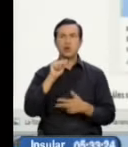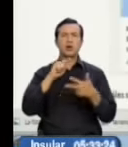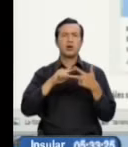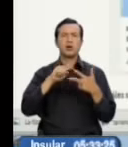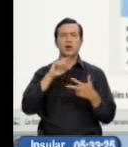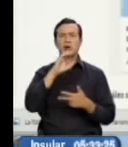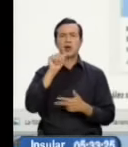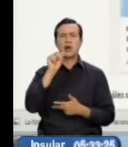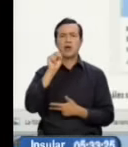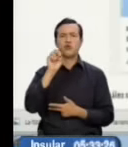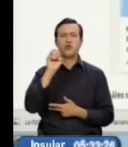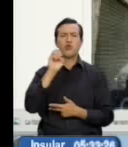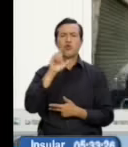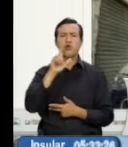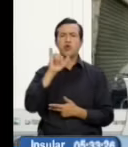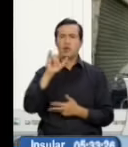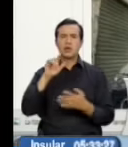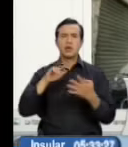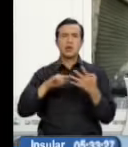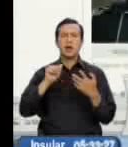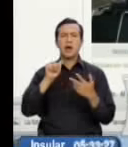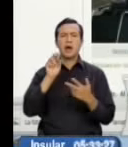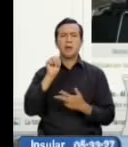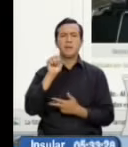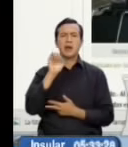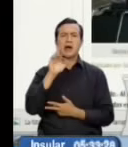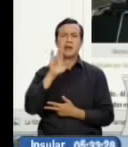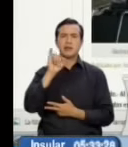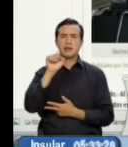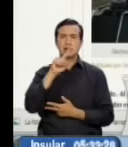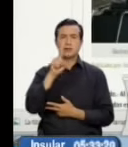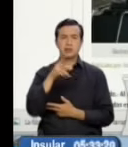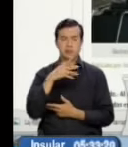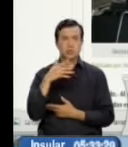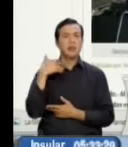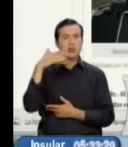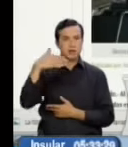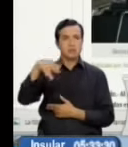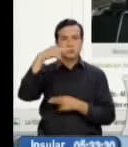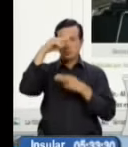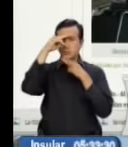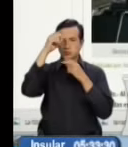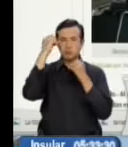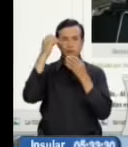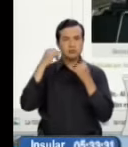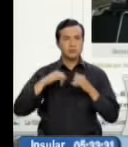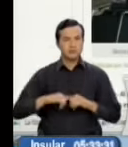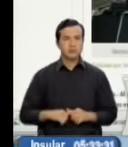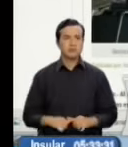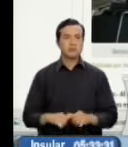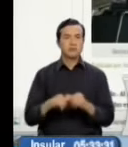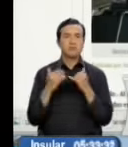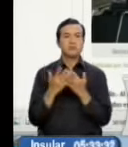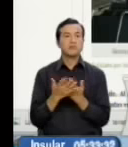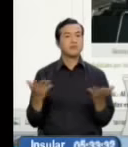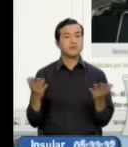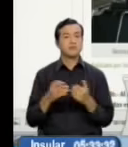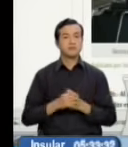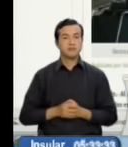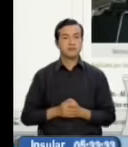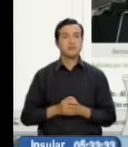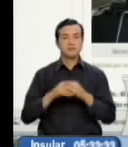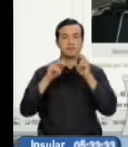y Amatrice. Bueno, información que seguiremos actualizando de manera permanente. Por lo pronto, Vane, seguimos